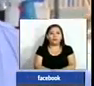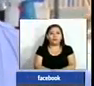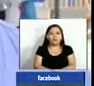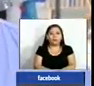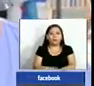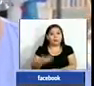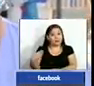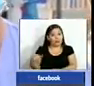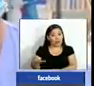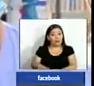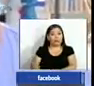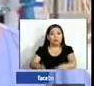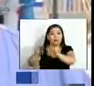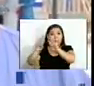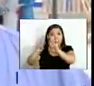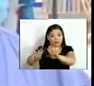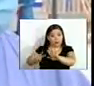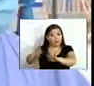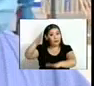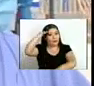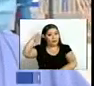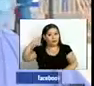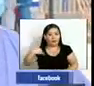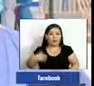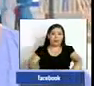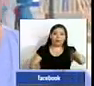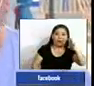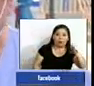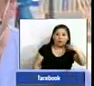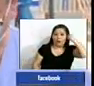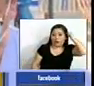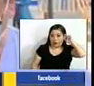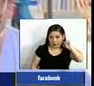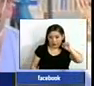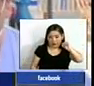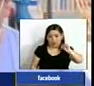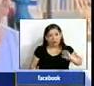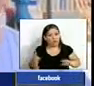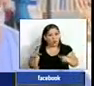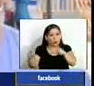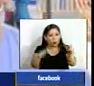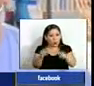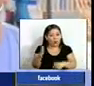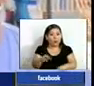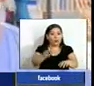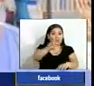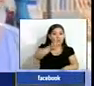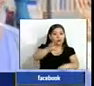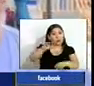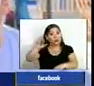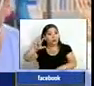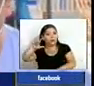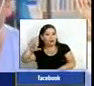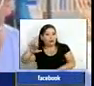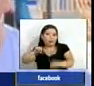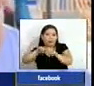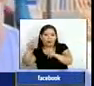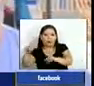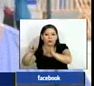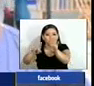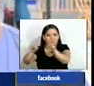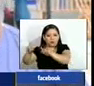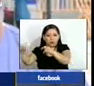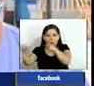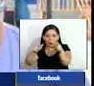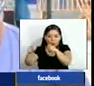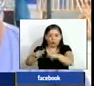11 pacientes, 7 pertenecen al sexo masculino y 4 al sexo femenino. Las edades oscilan de 35 a 66 años. Con